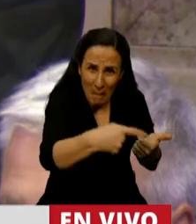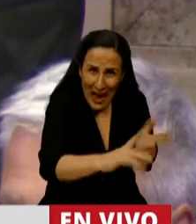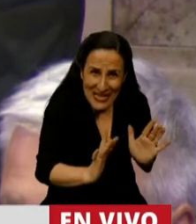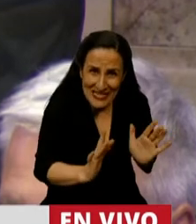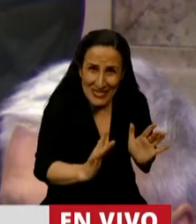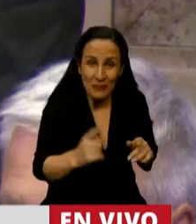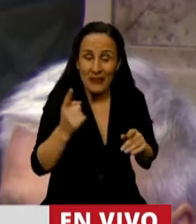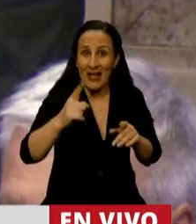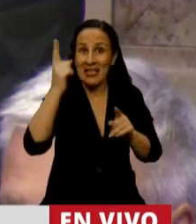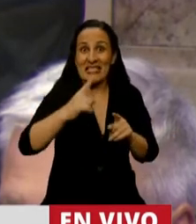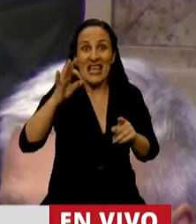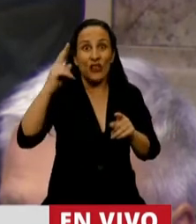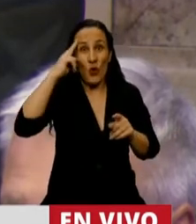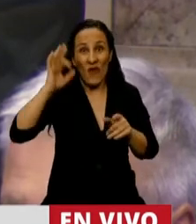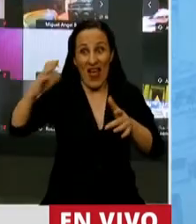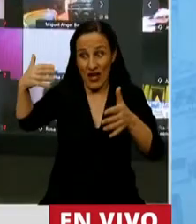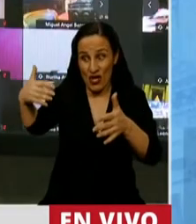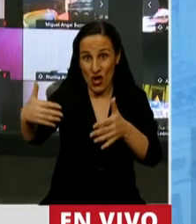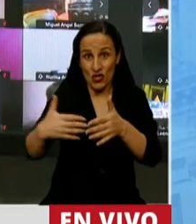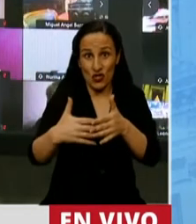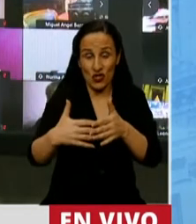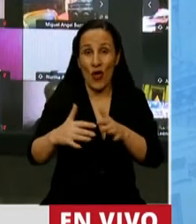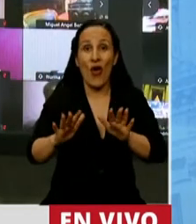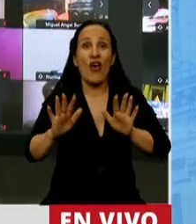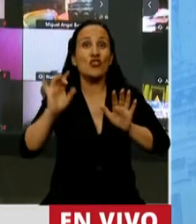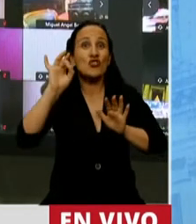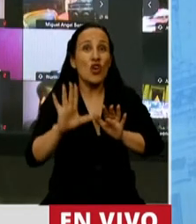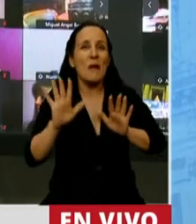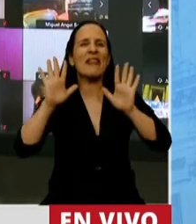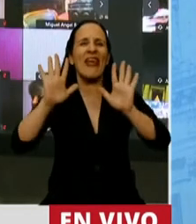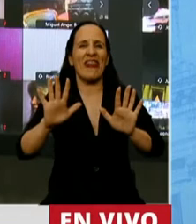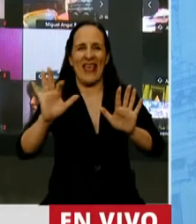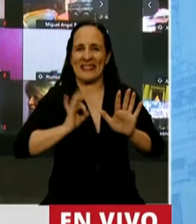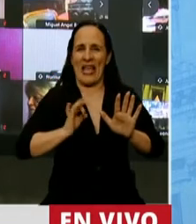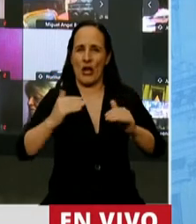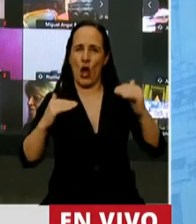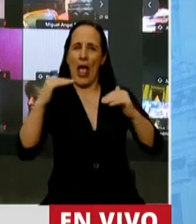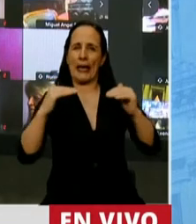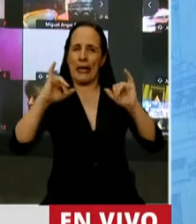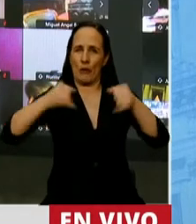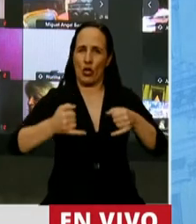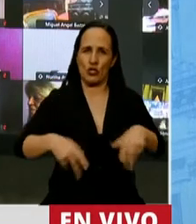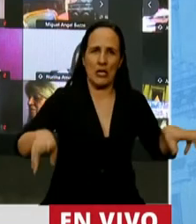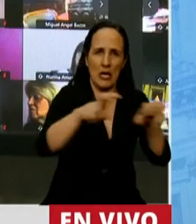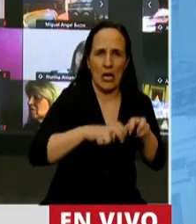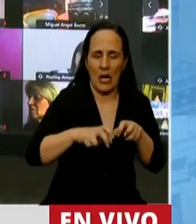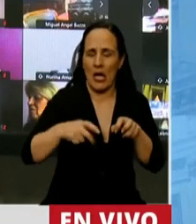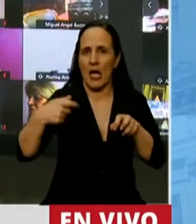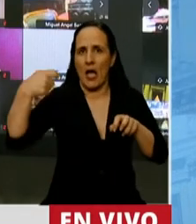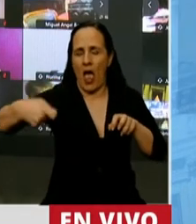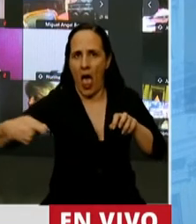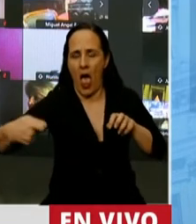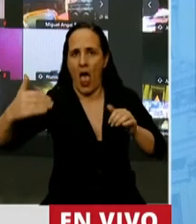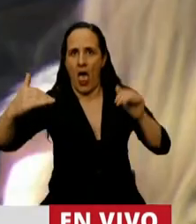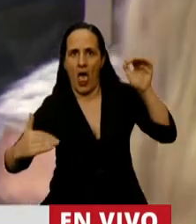últimos 109 años de historia, solo en 10 años hubo equilibrio y superávit fiscal. Por no cuidar las cuentas públicas,